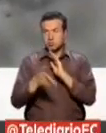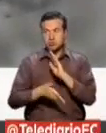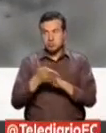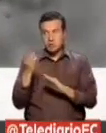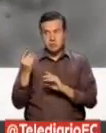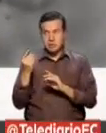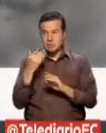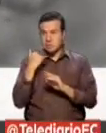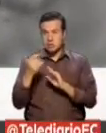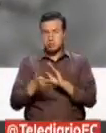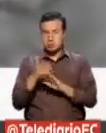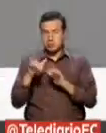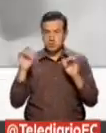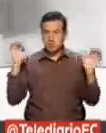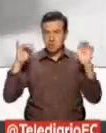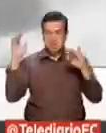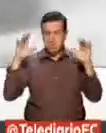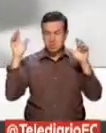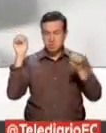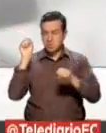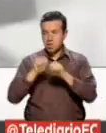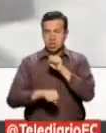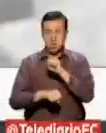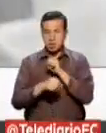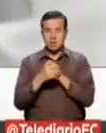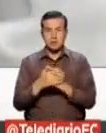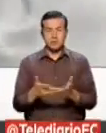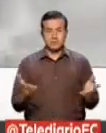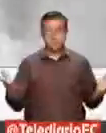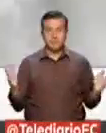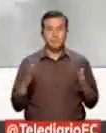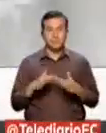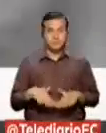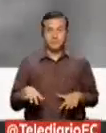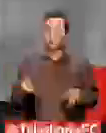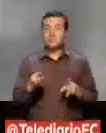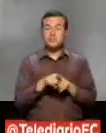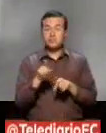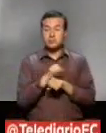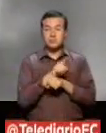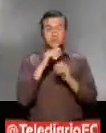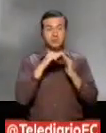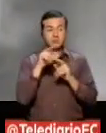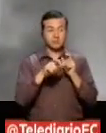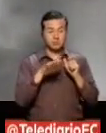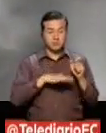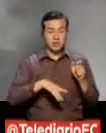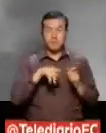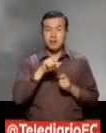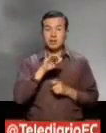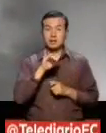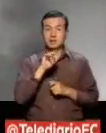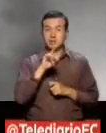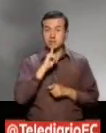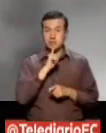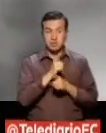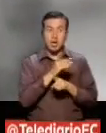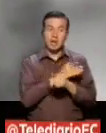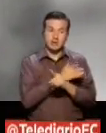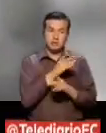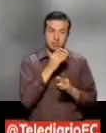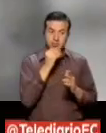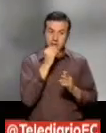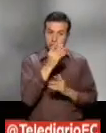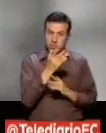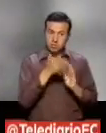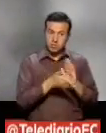ataque. Según fuentes de seguridad palestinas, los aviones de guerra israelíes también atacaron 3 casas de milicianos palestinos después de pedir su evacuación